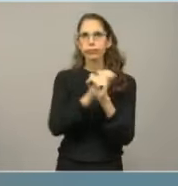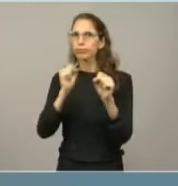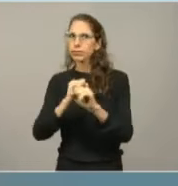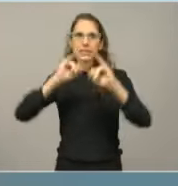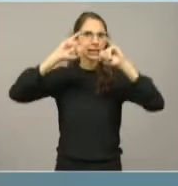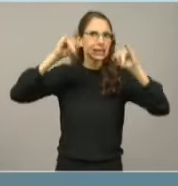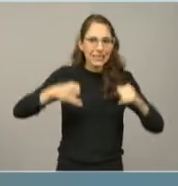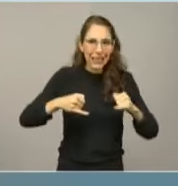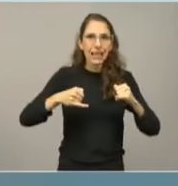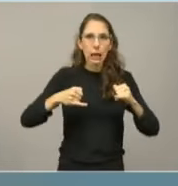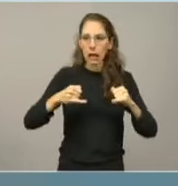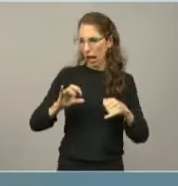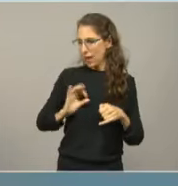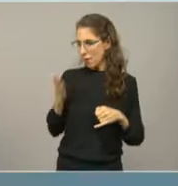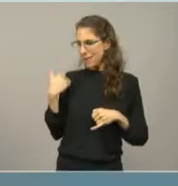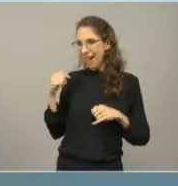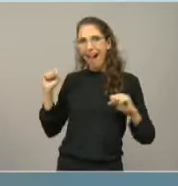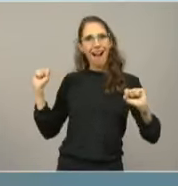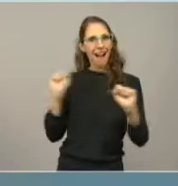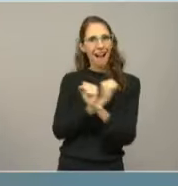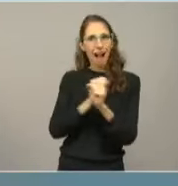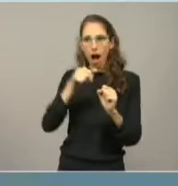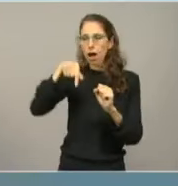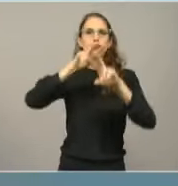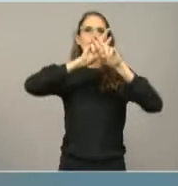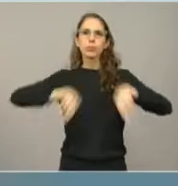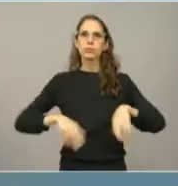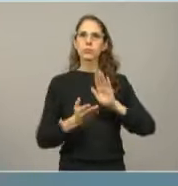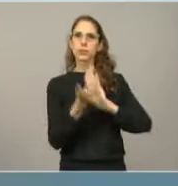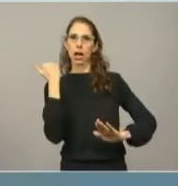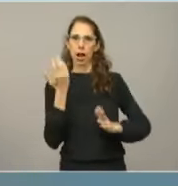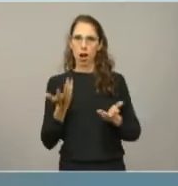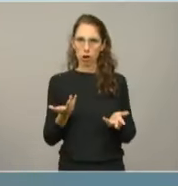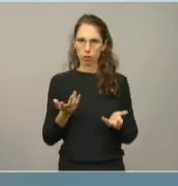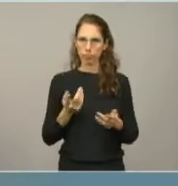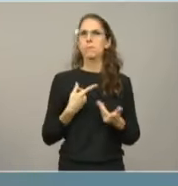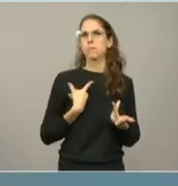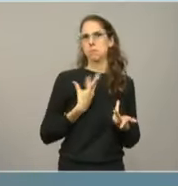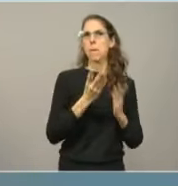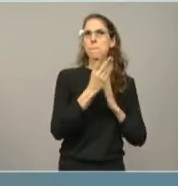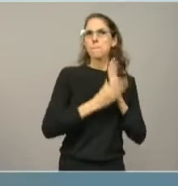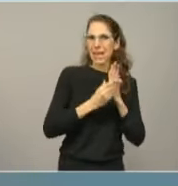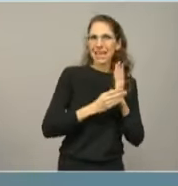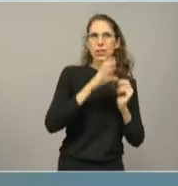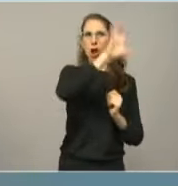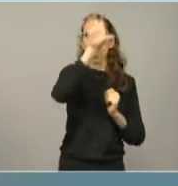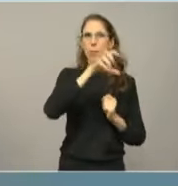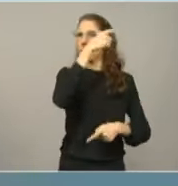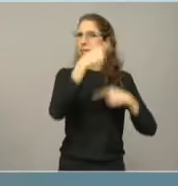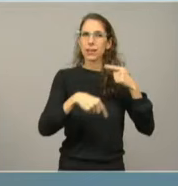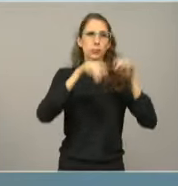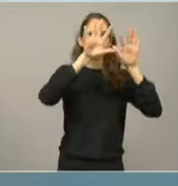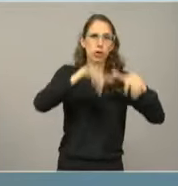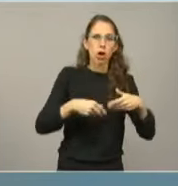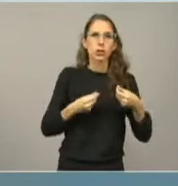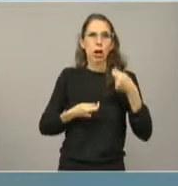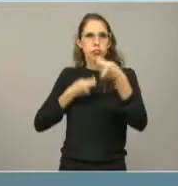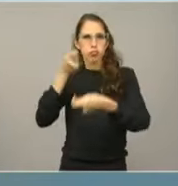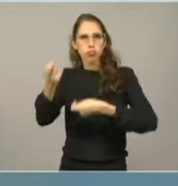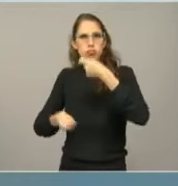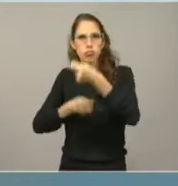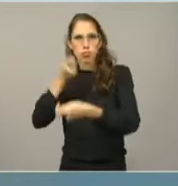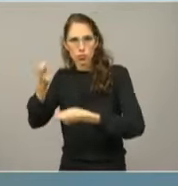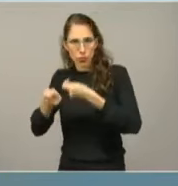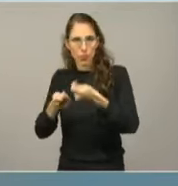A pesar de incluso de que gran parte de los ministros de las provincias le mandamos notas a los senadores y en la provincia de Buenos Aires el cosapro que junto a los